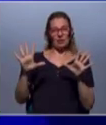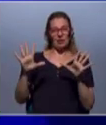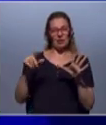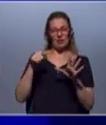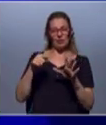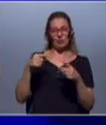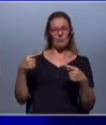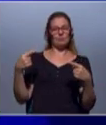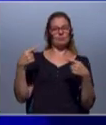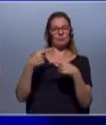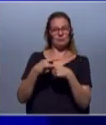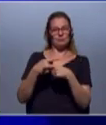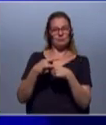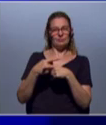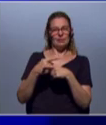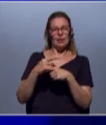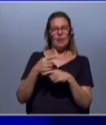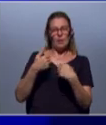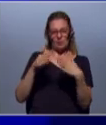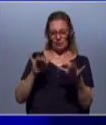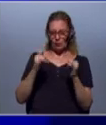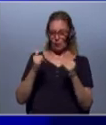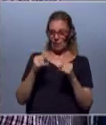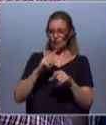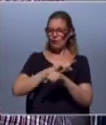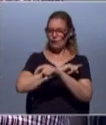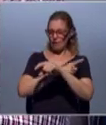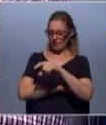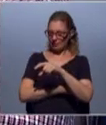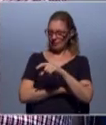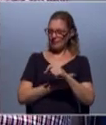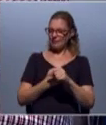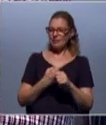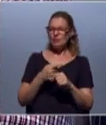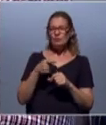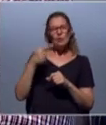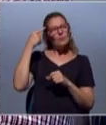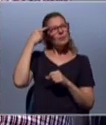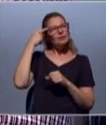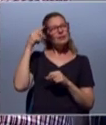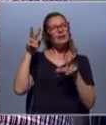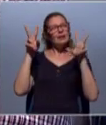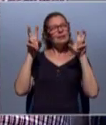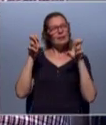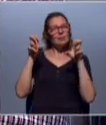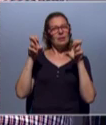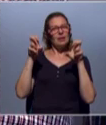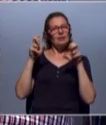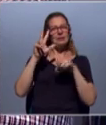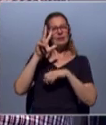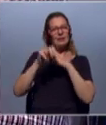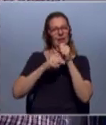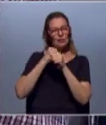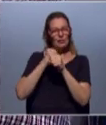invencible empezó jugando fuerte si lo que pasa que yo empecé el tema hace tres